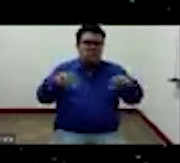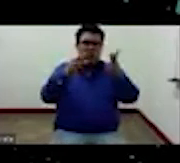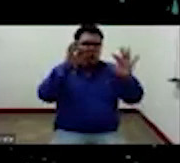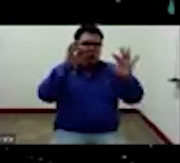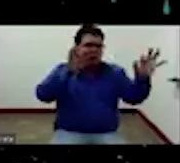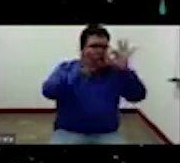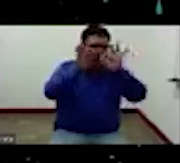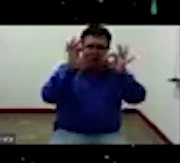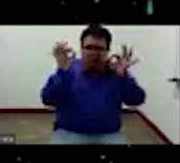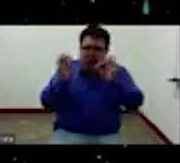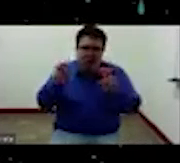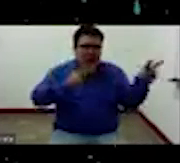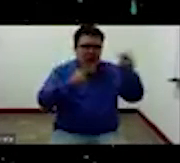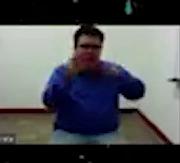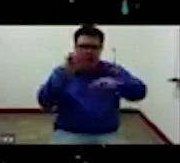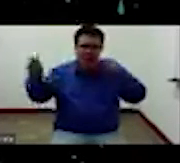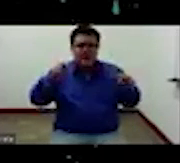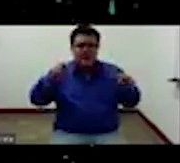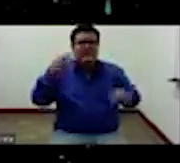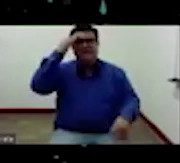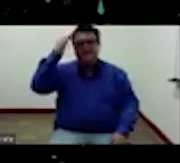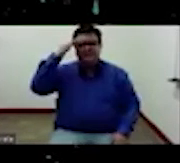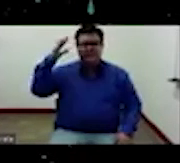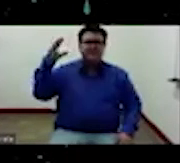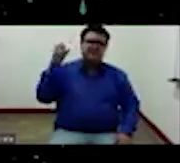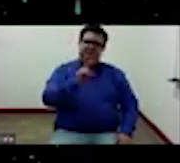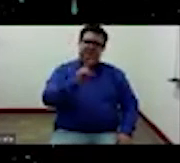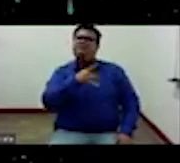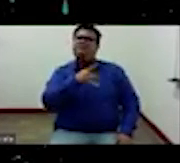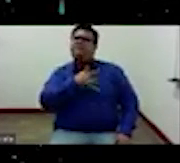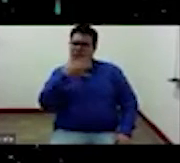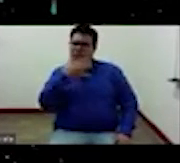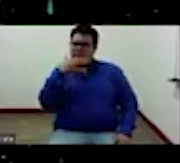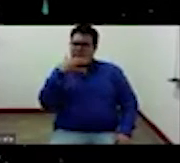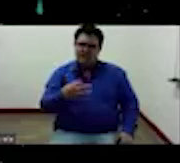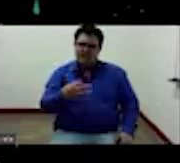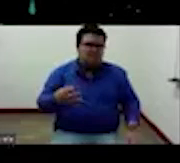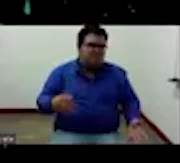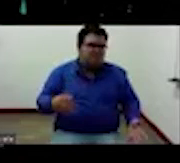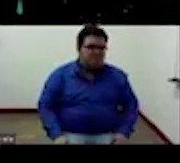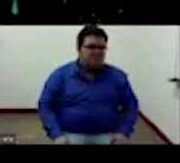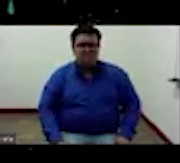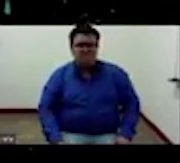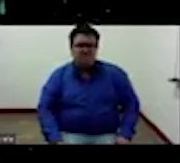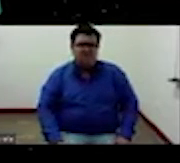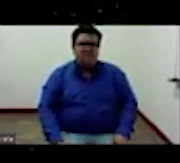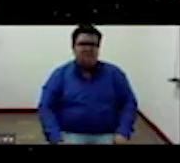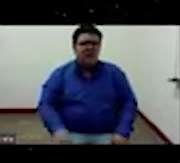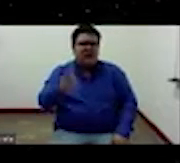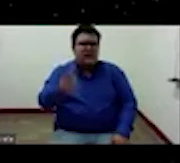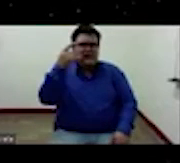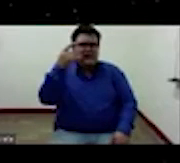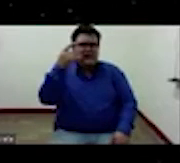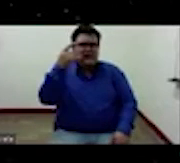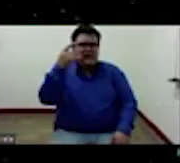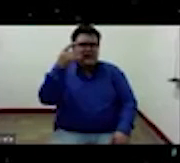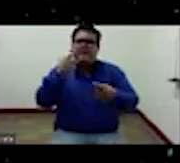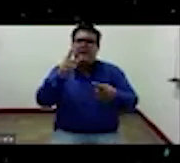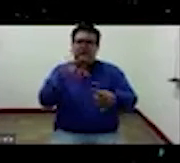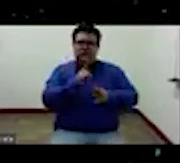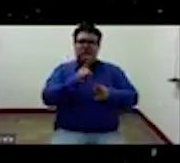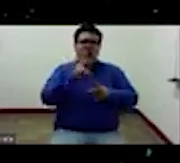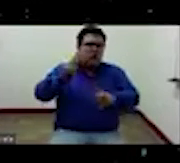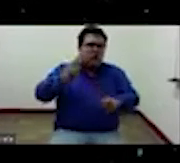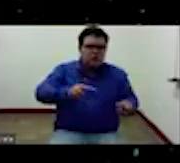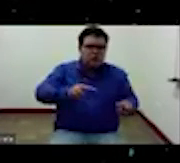sea, para Leibniz era un personaje que podía espiar su reino desde el